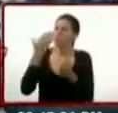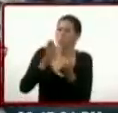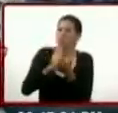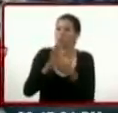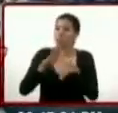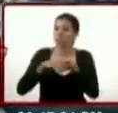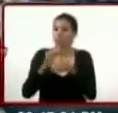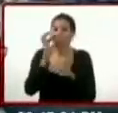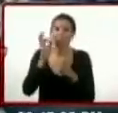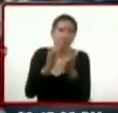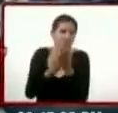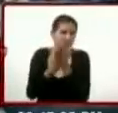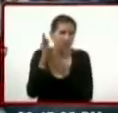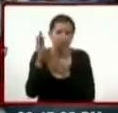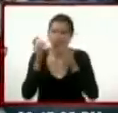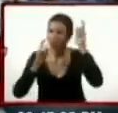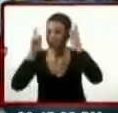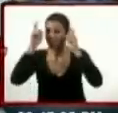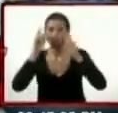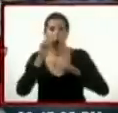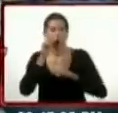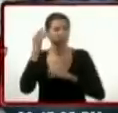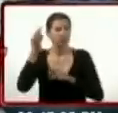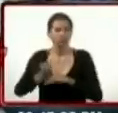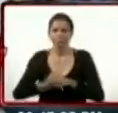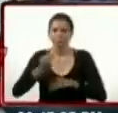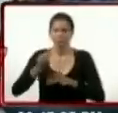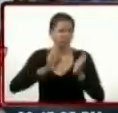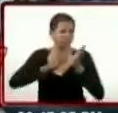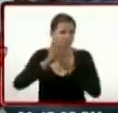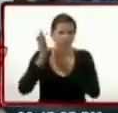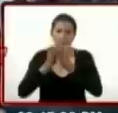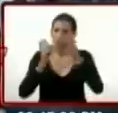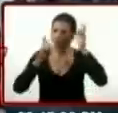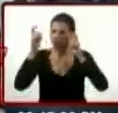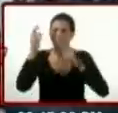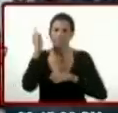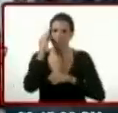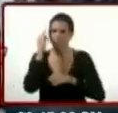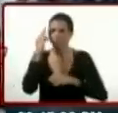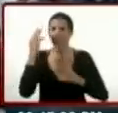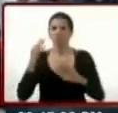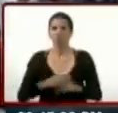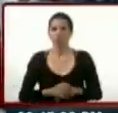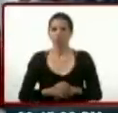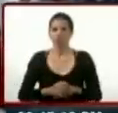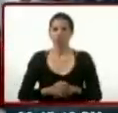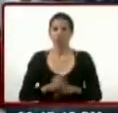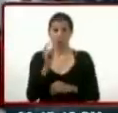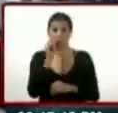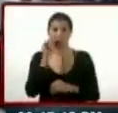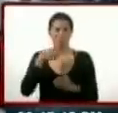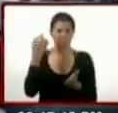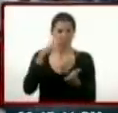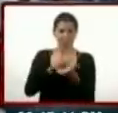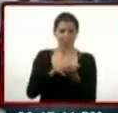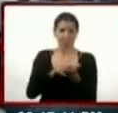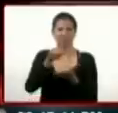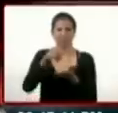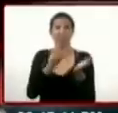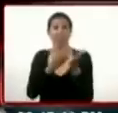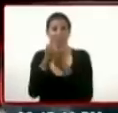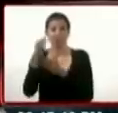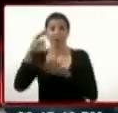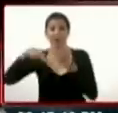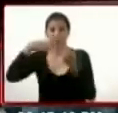su lealtad al comandante Chávez, su lealtad al legado de Chávez y su lealtad al legado de la Revolución